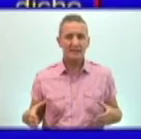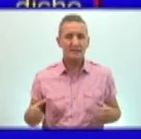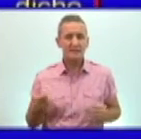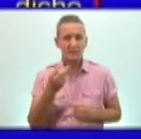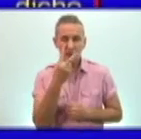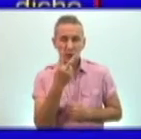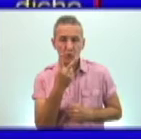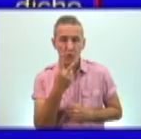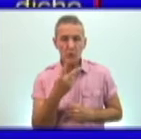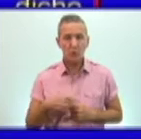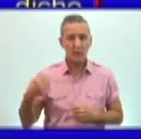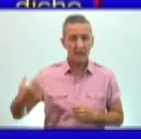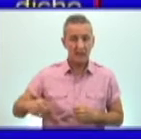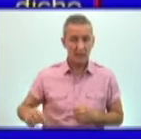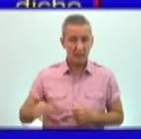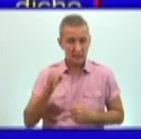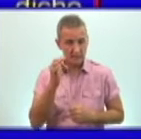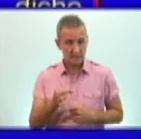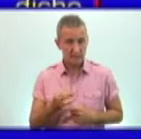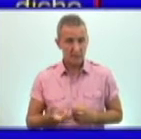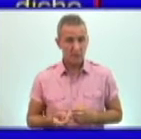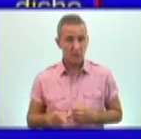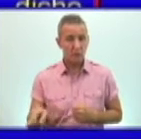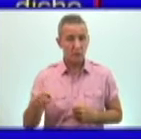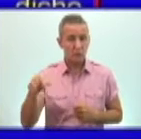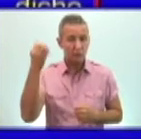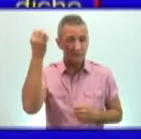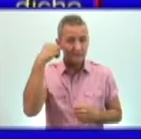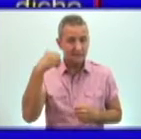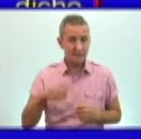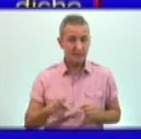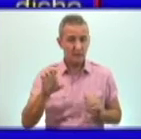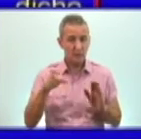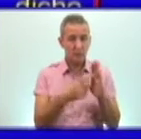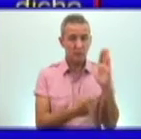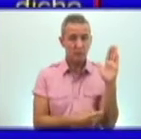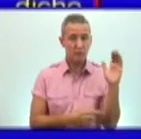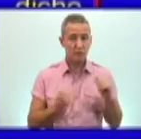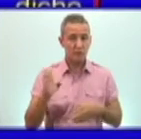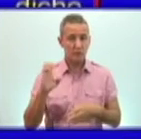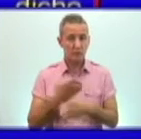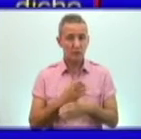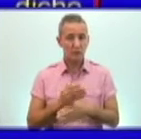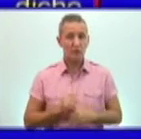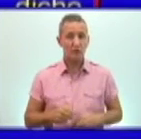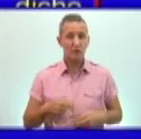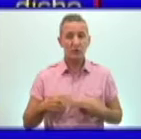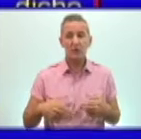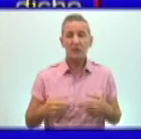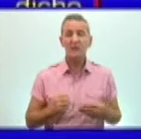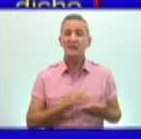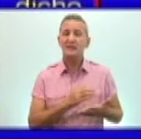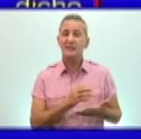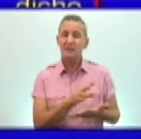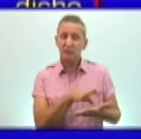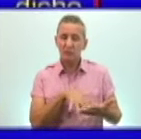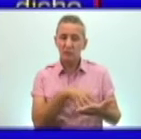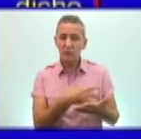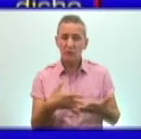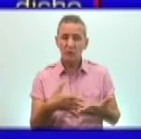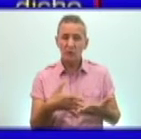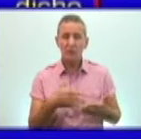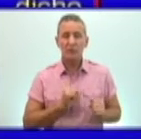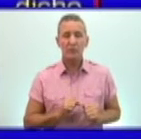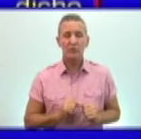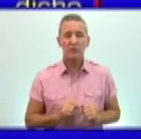realidad. Por lo tanto, ya usted sabe cuáles son los elementos conceptuales, ya usted elaboró en su ficha su definición y usted va a ejemplificar